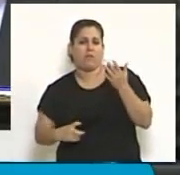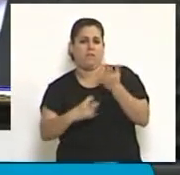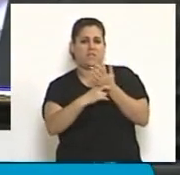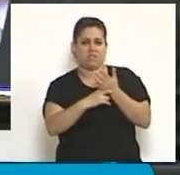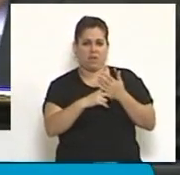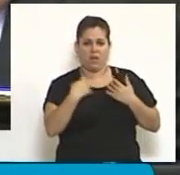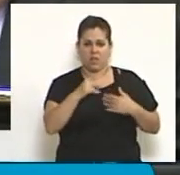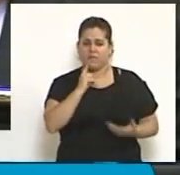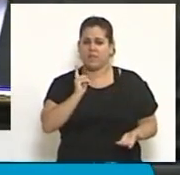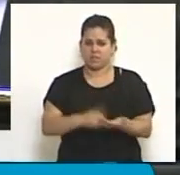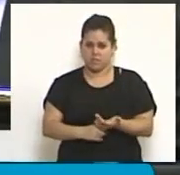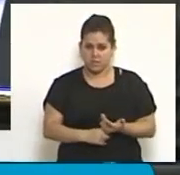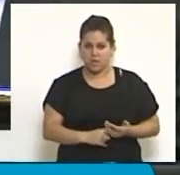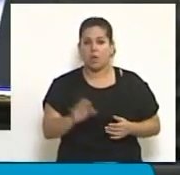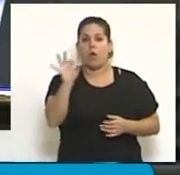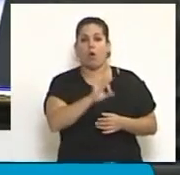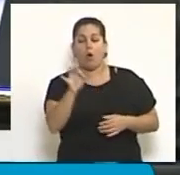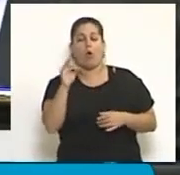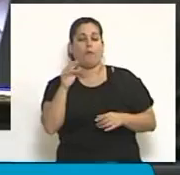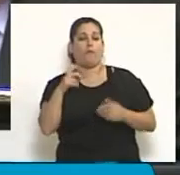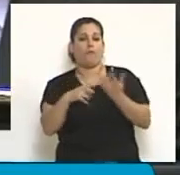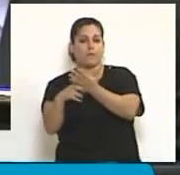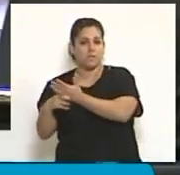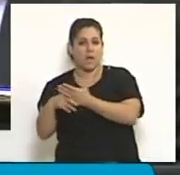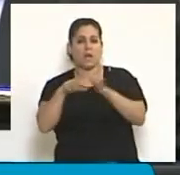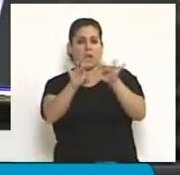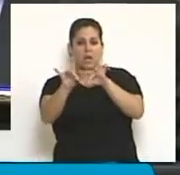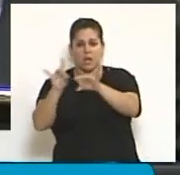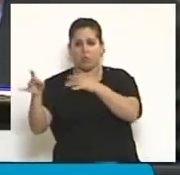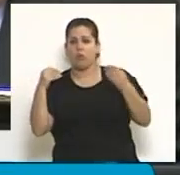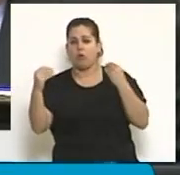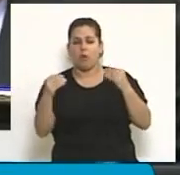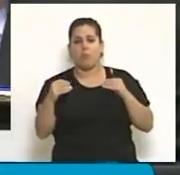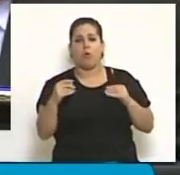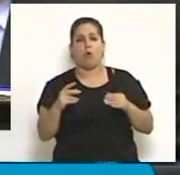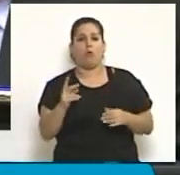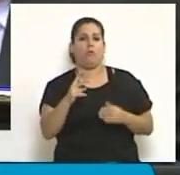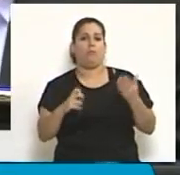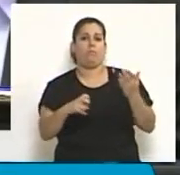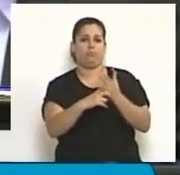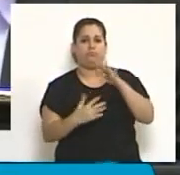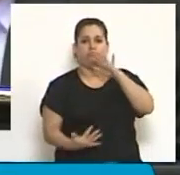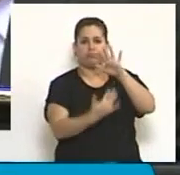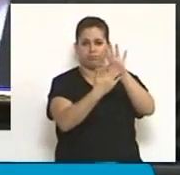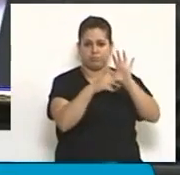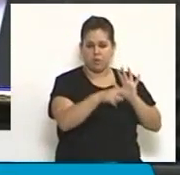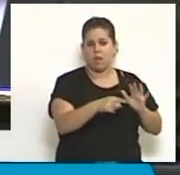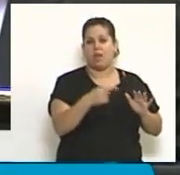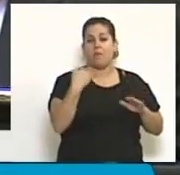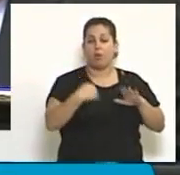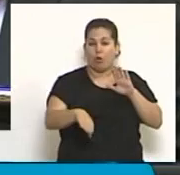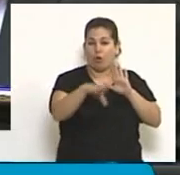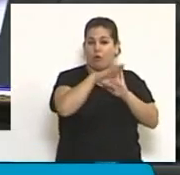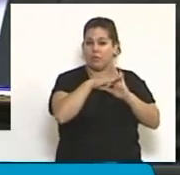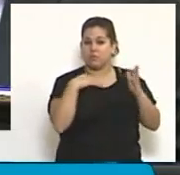Nación, como los fiscales coordinadores de distrito serán elegidos por el Procurador General de la Nación, bajo la